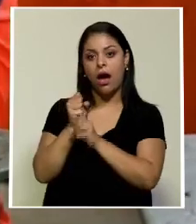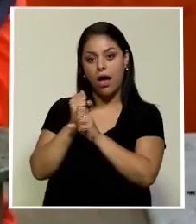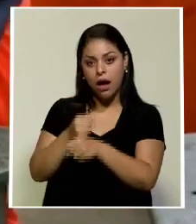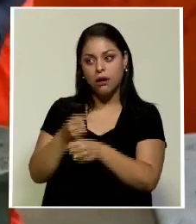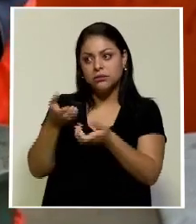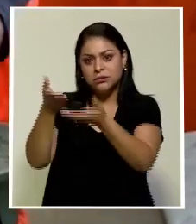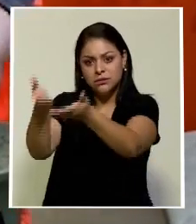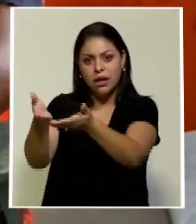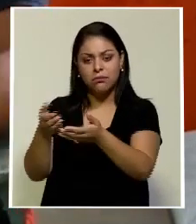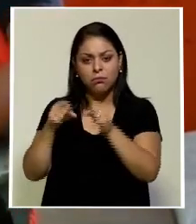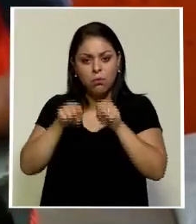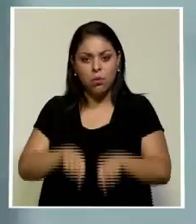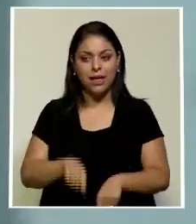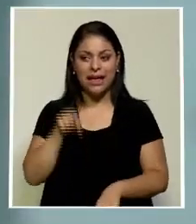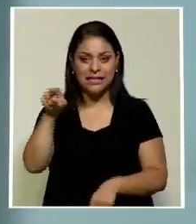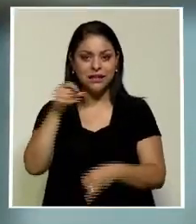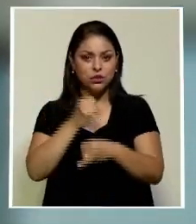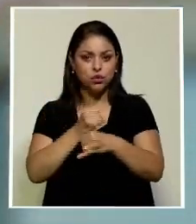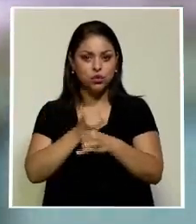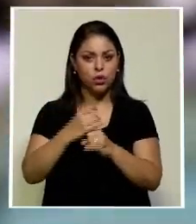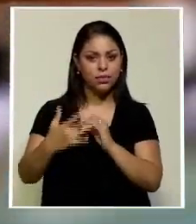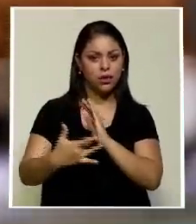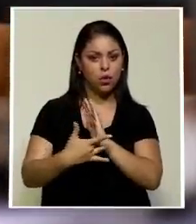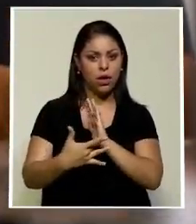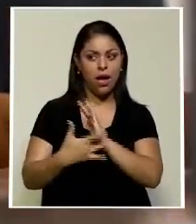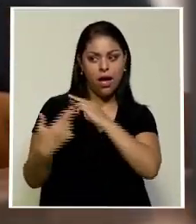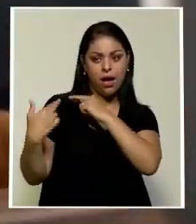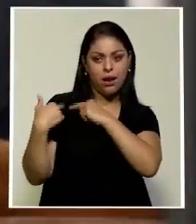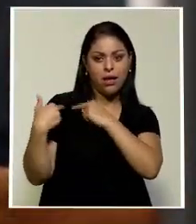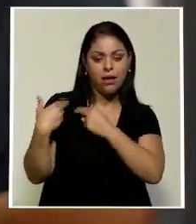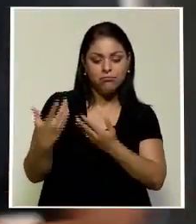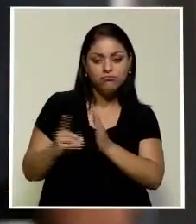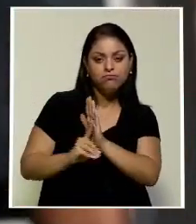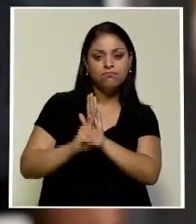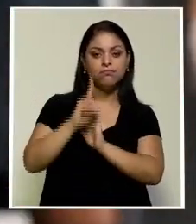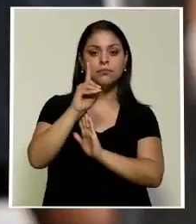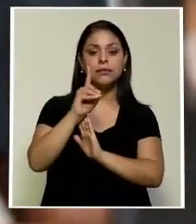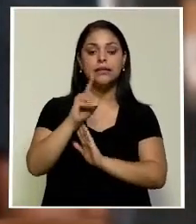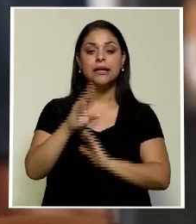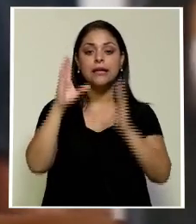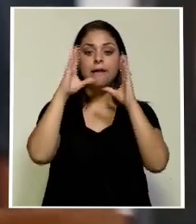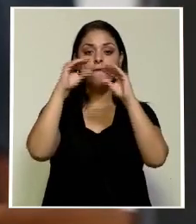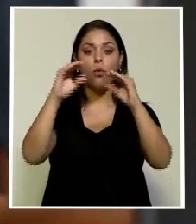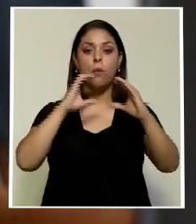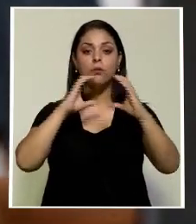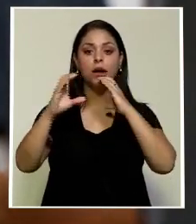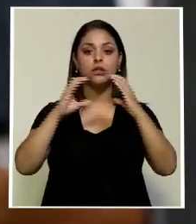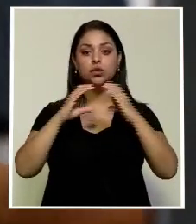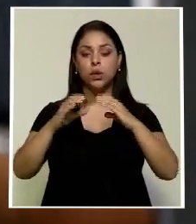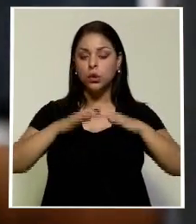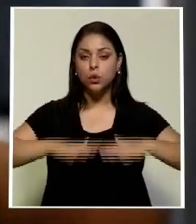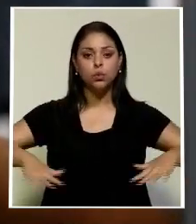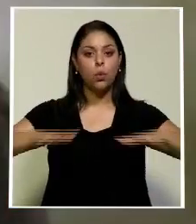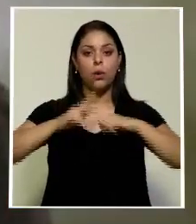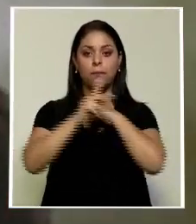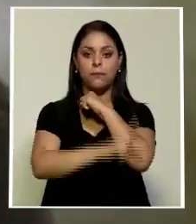hacer. Esa es la institución tecnológica encargada para desarrollar las infocomunicaciones a lo largo y ancho de nuestro